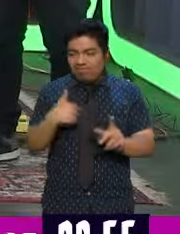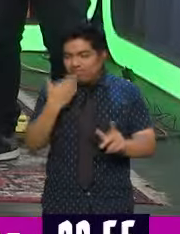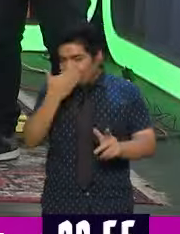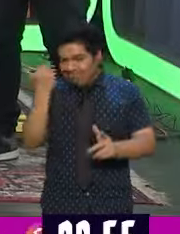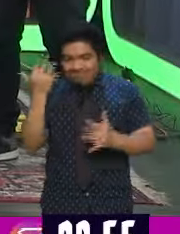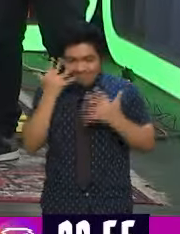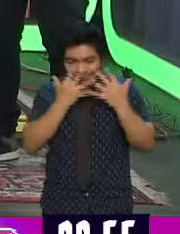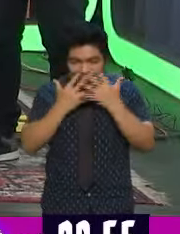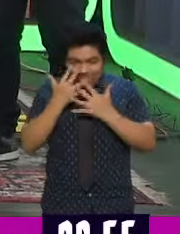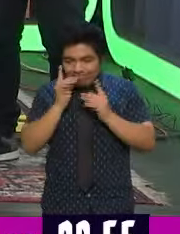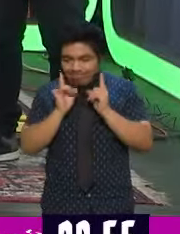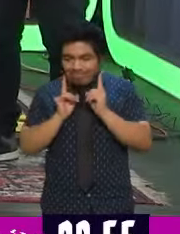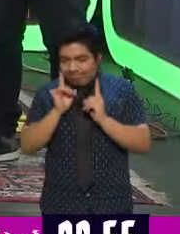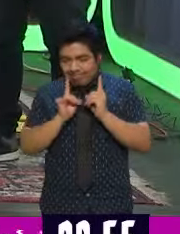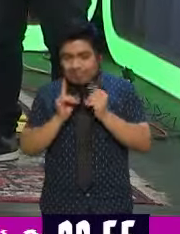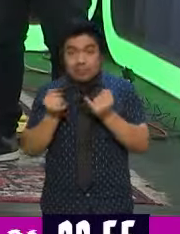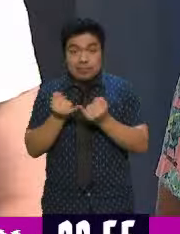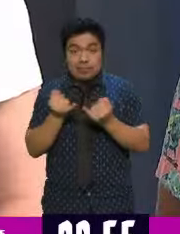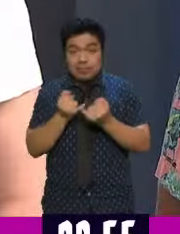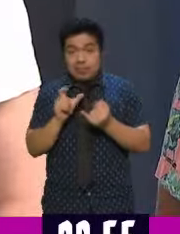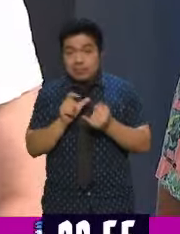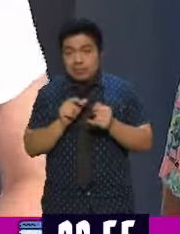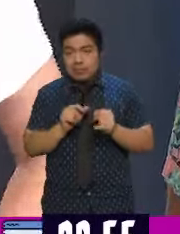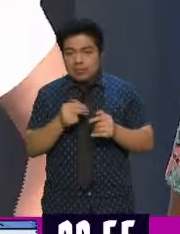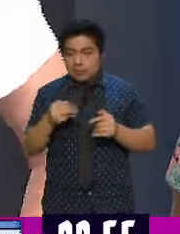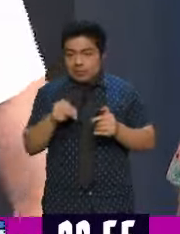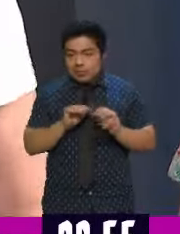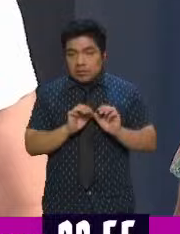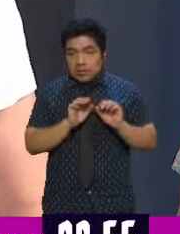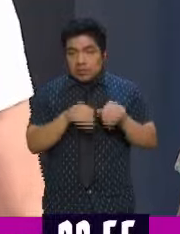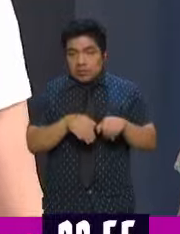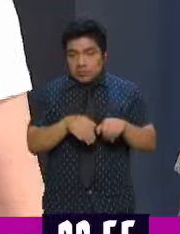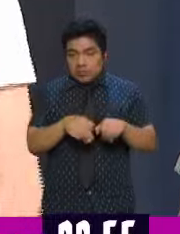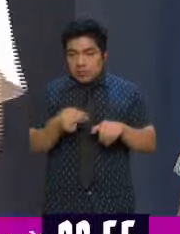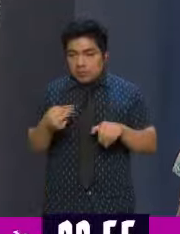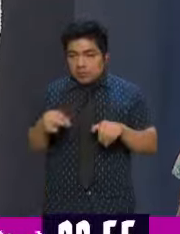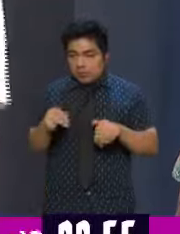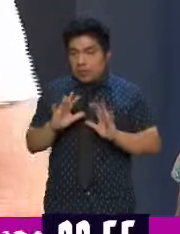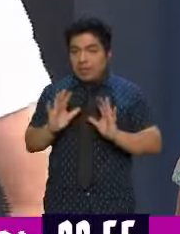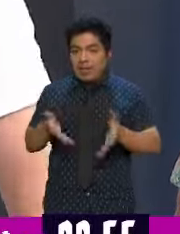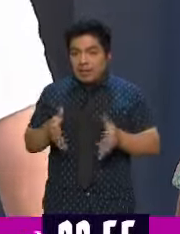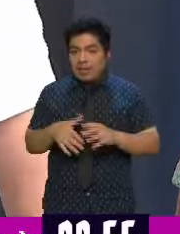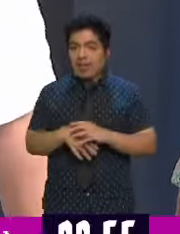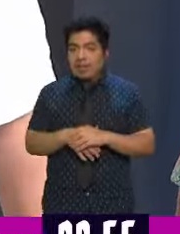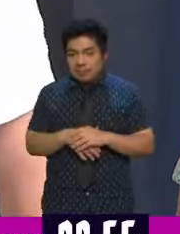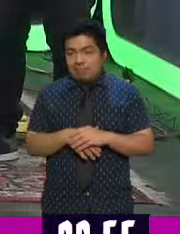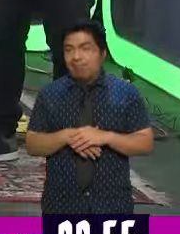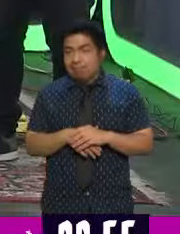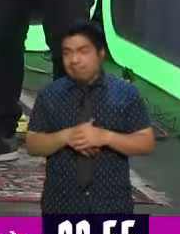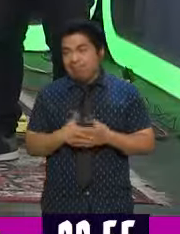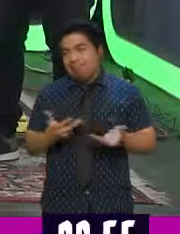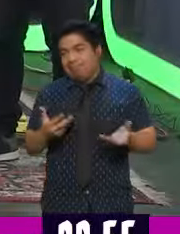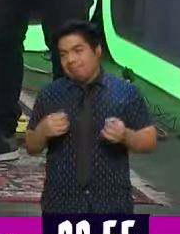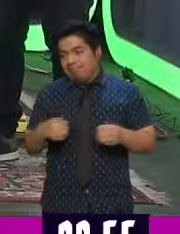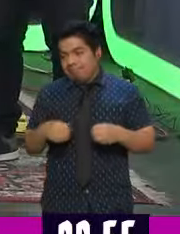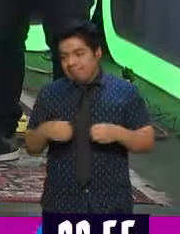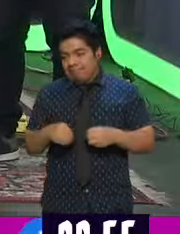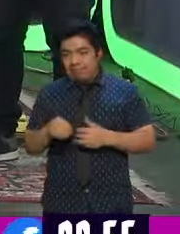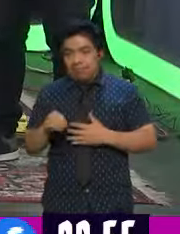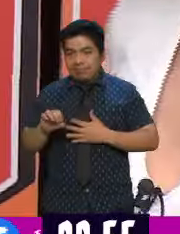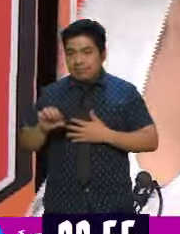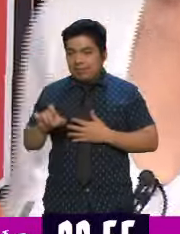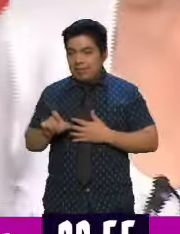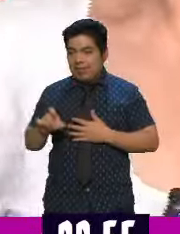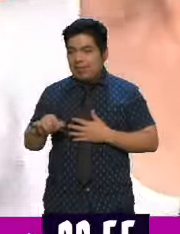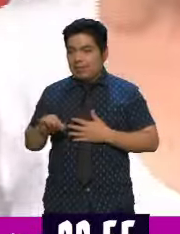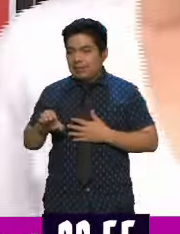halla. E incluso al momento de hacer el registro del nombre vimos que ese nombre ya estaba ocupado. ¡No! Entonces dijimos... ¿Exilio pues, ya estaba?